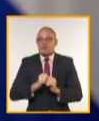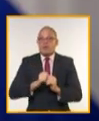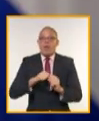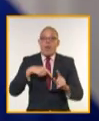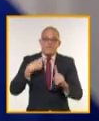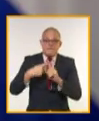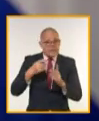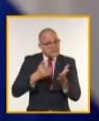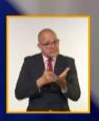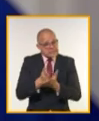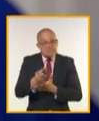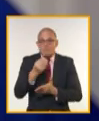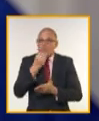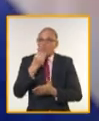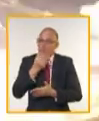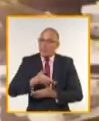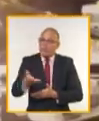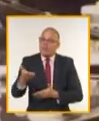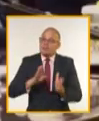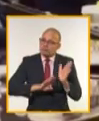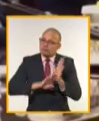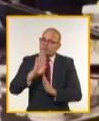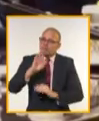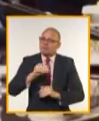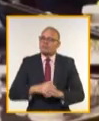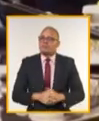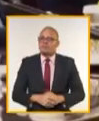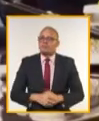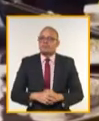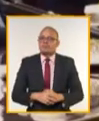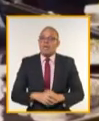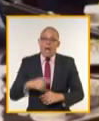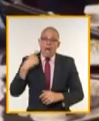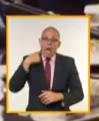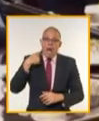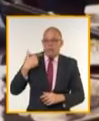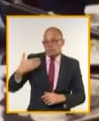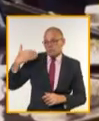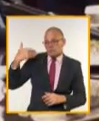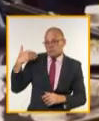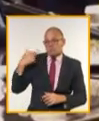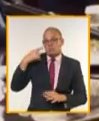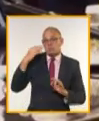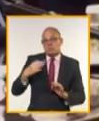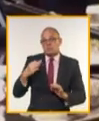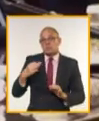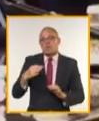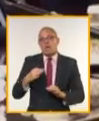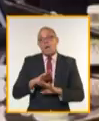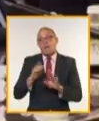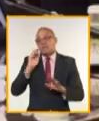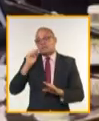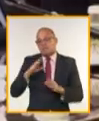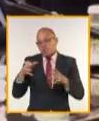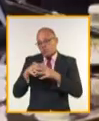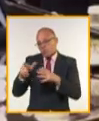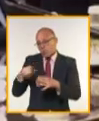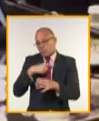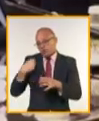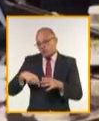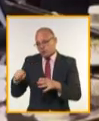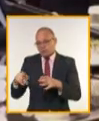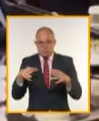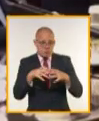potencial por desarrollar. Durante los últimos años, la comunidad de futuro compartido China-Cuba se ha vuelto cada vez más